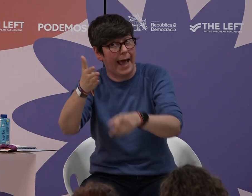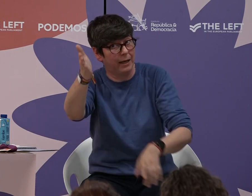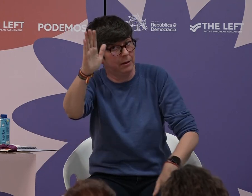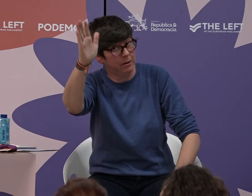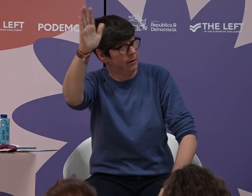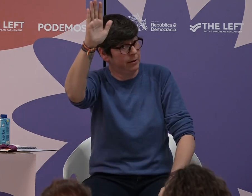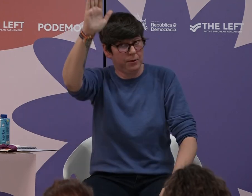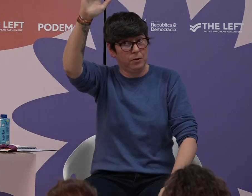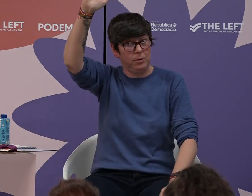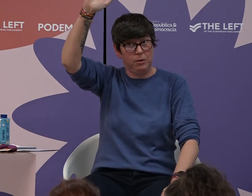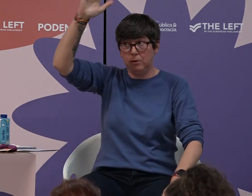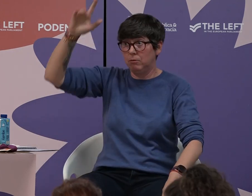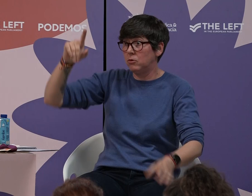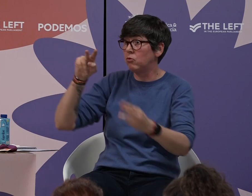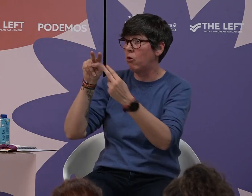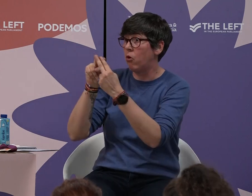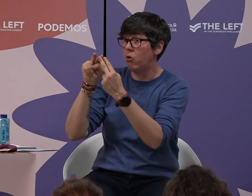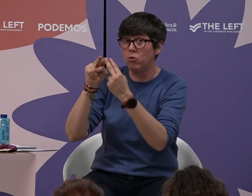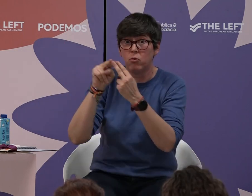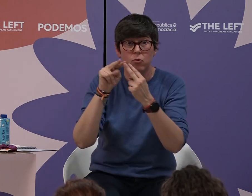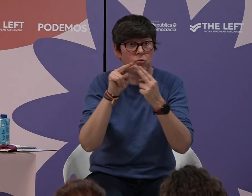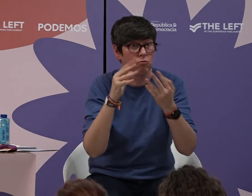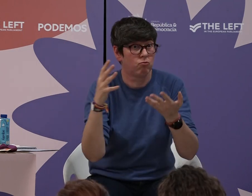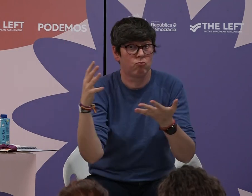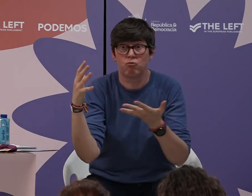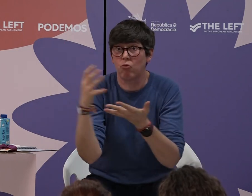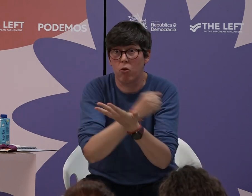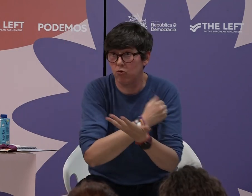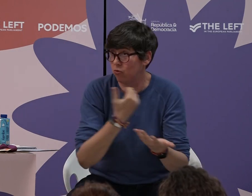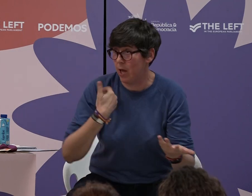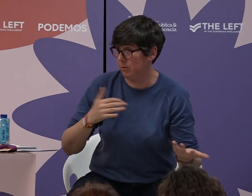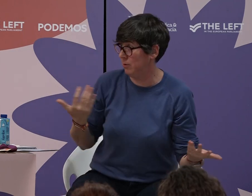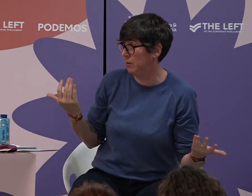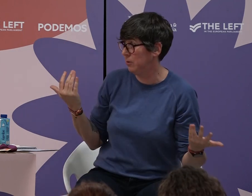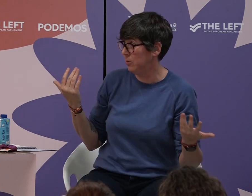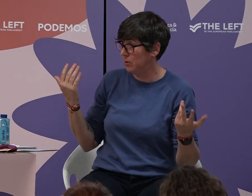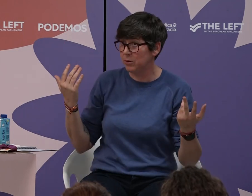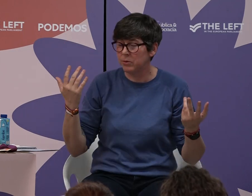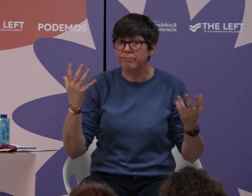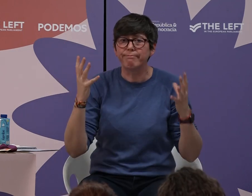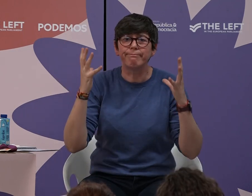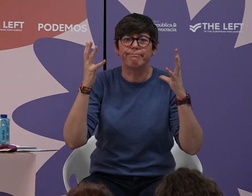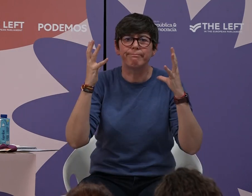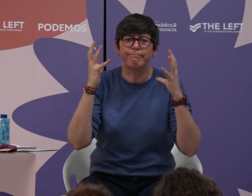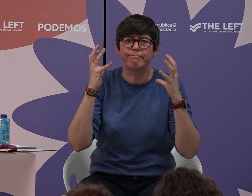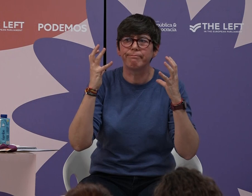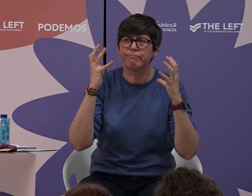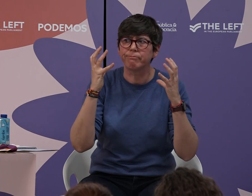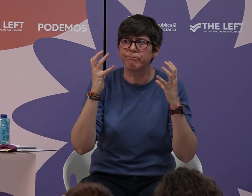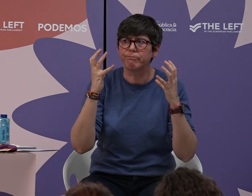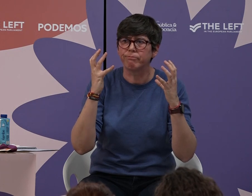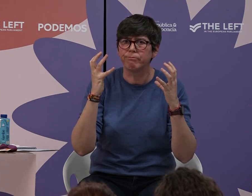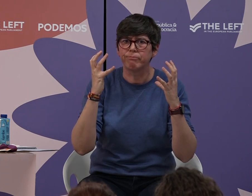como seguro que no es como seguro que lo que pasa en el pueblo de Marta Yo creo que está pasando más o